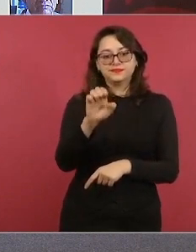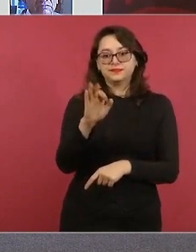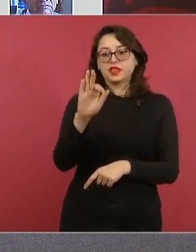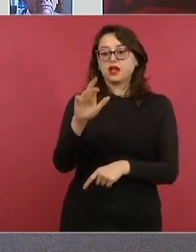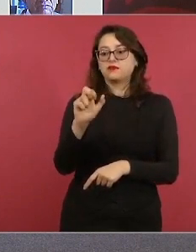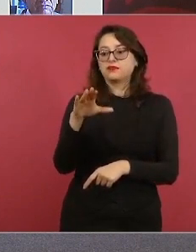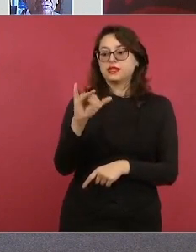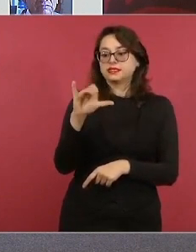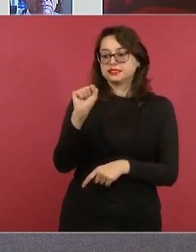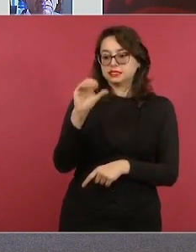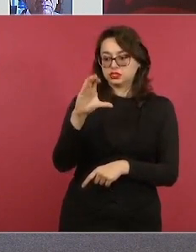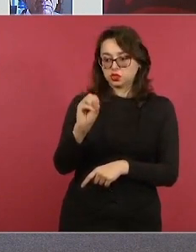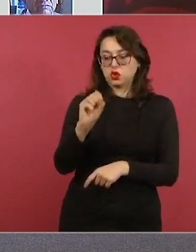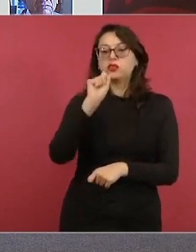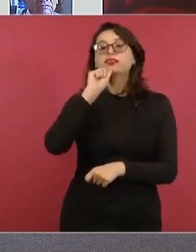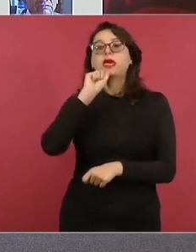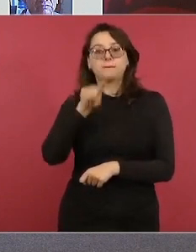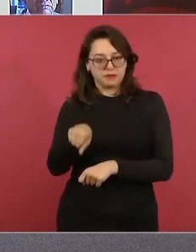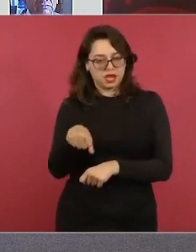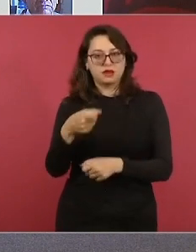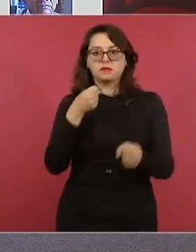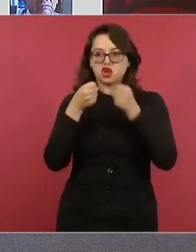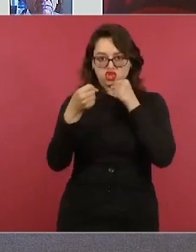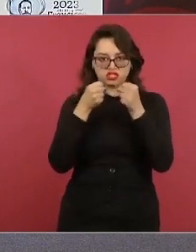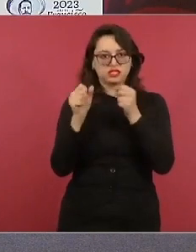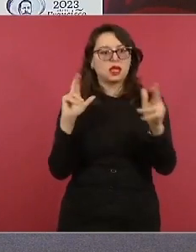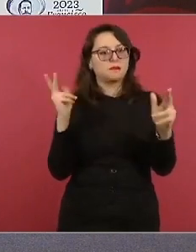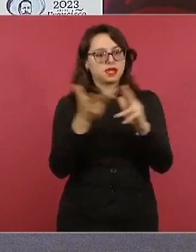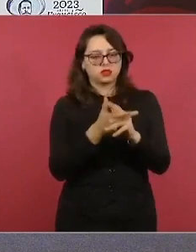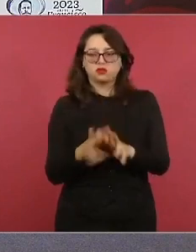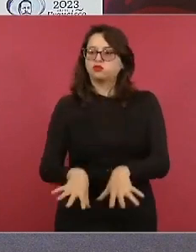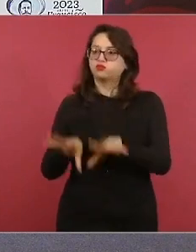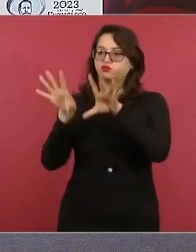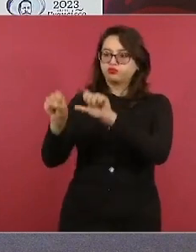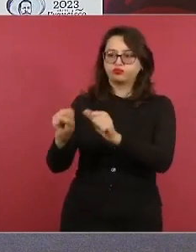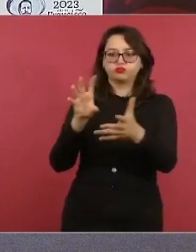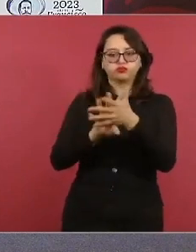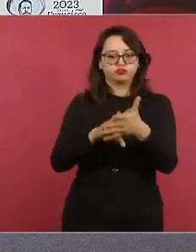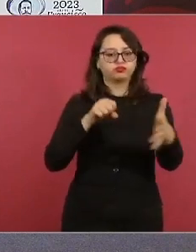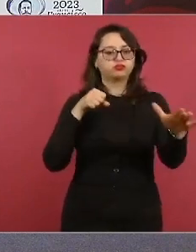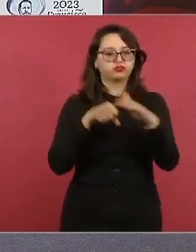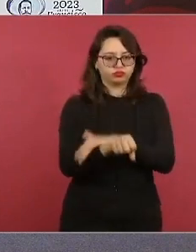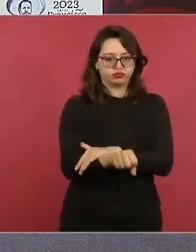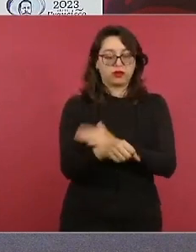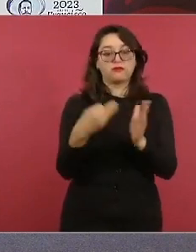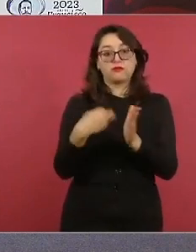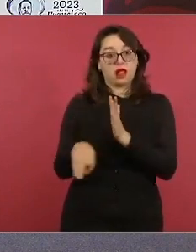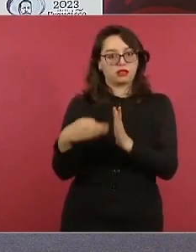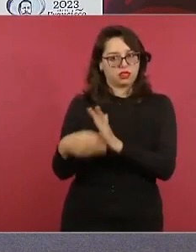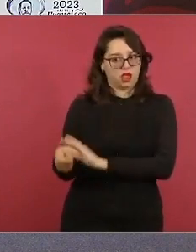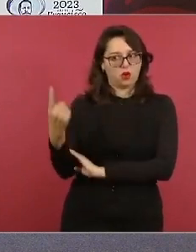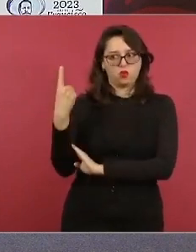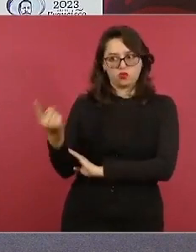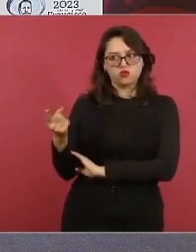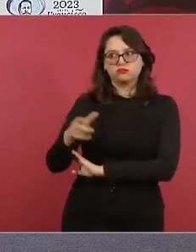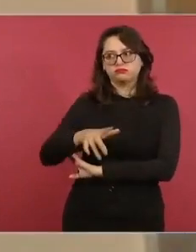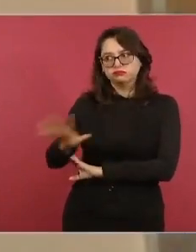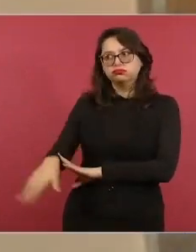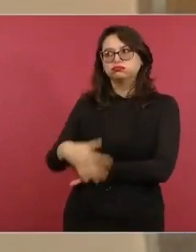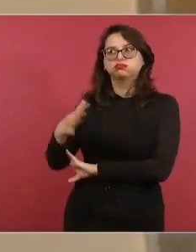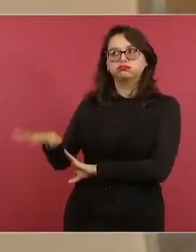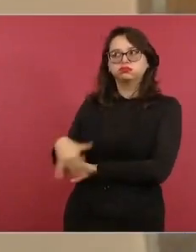una tercera persona todavía adelante en el en caso de asesinatos de periodistas tenemos